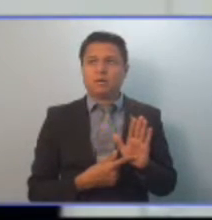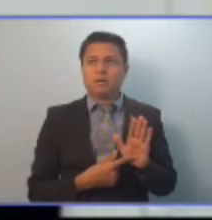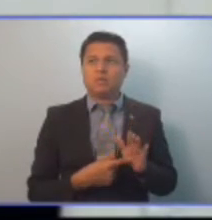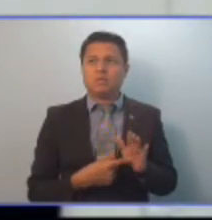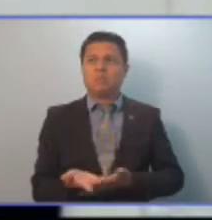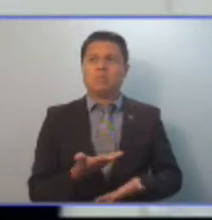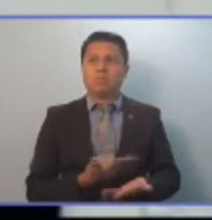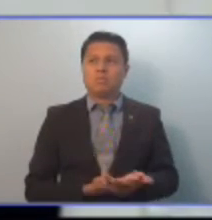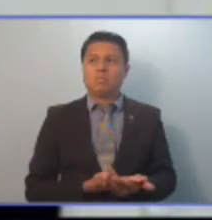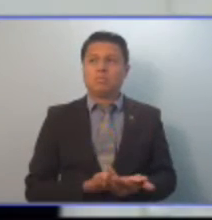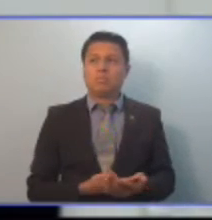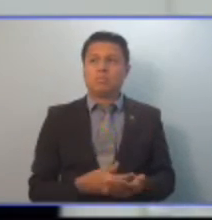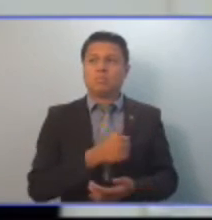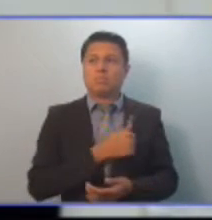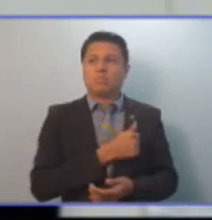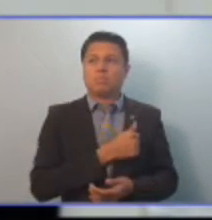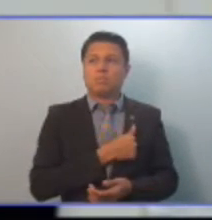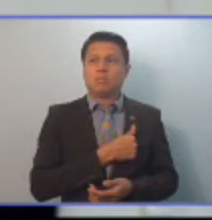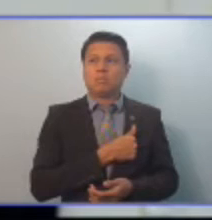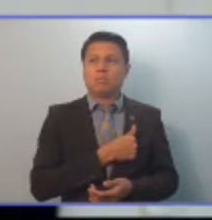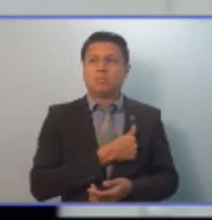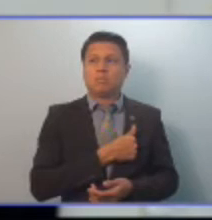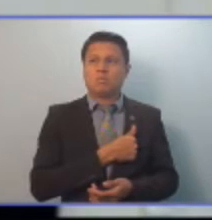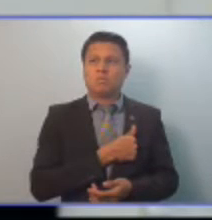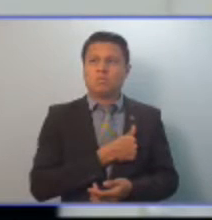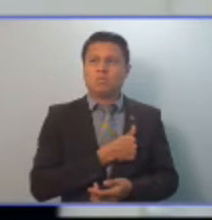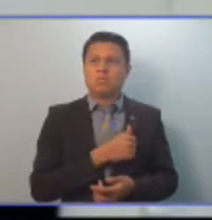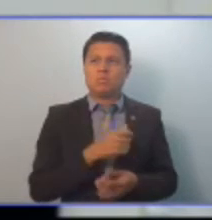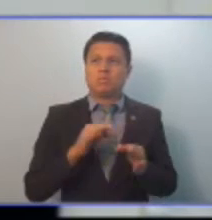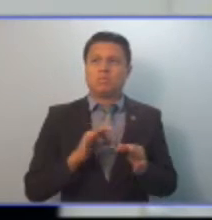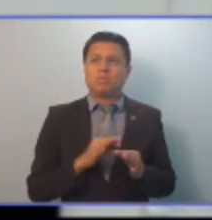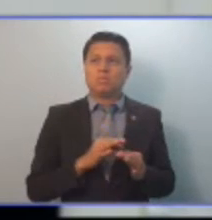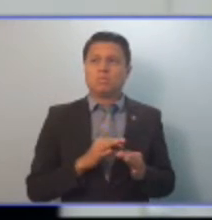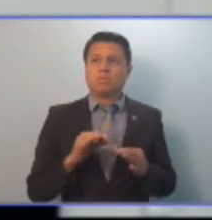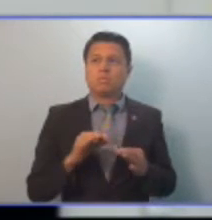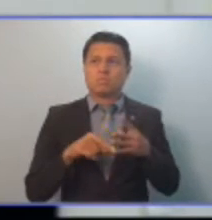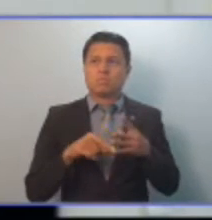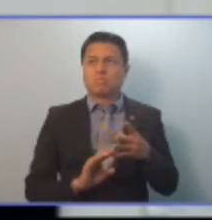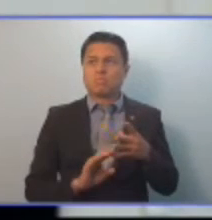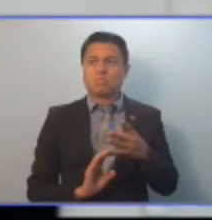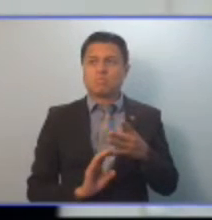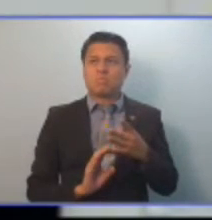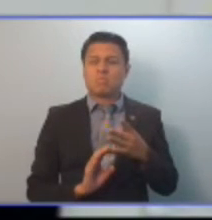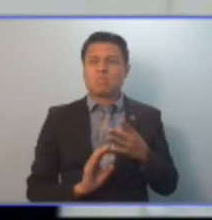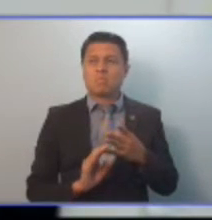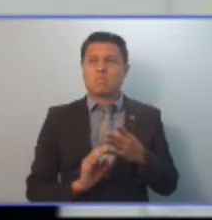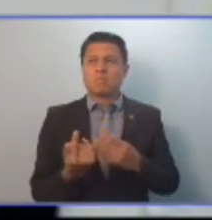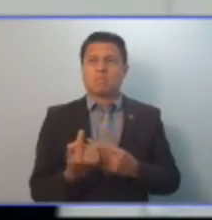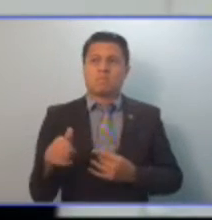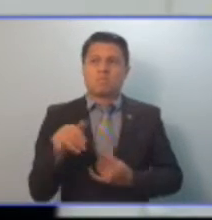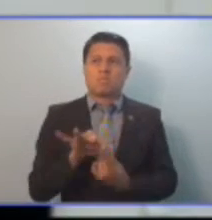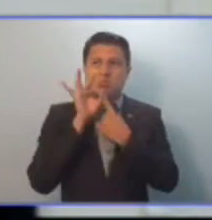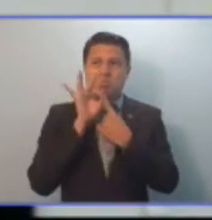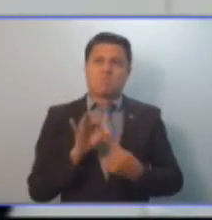candidato para el cargo de magistrado y particularmente en la Sala de lo Constitucional?